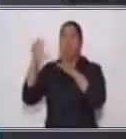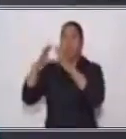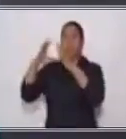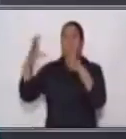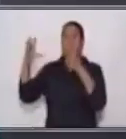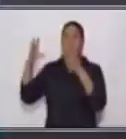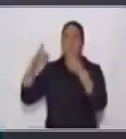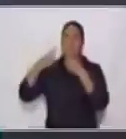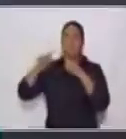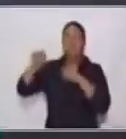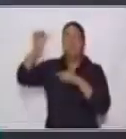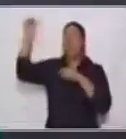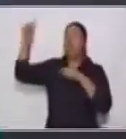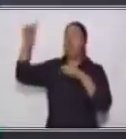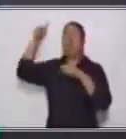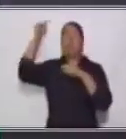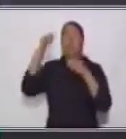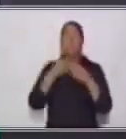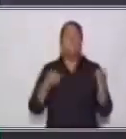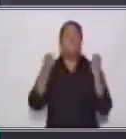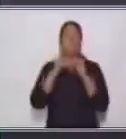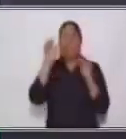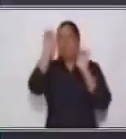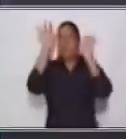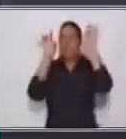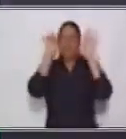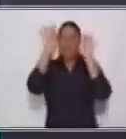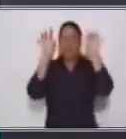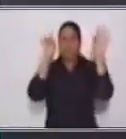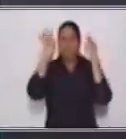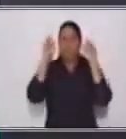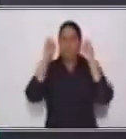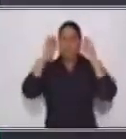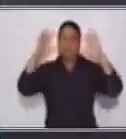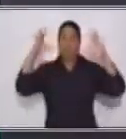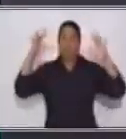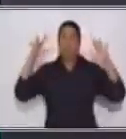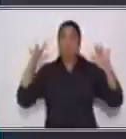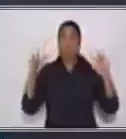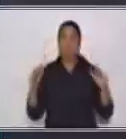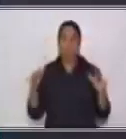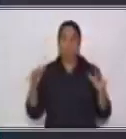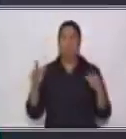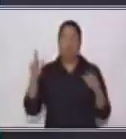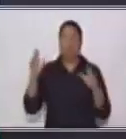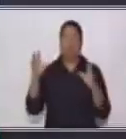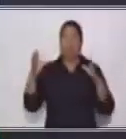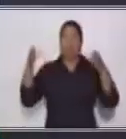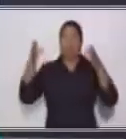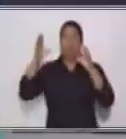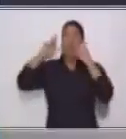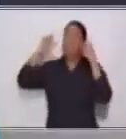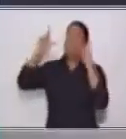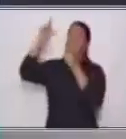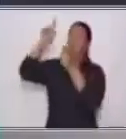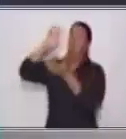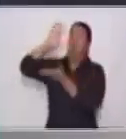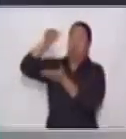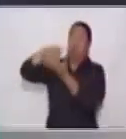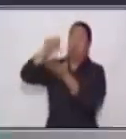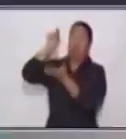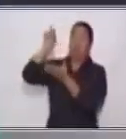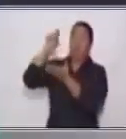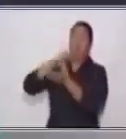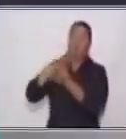veces más brillantes. En su núcleo alcanza temperaturas de hasta 15 millones de grados centígrados